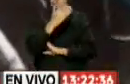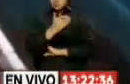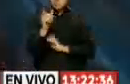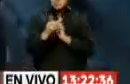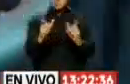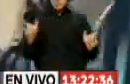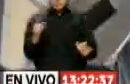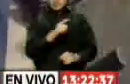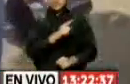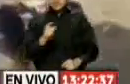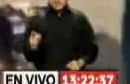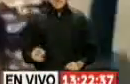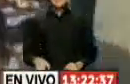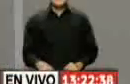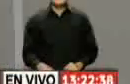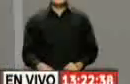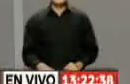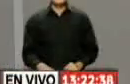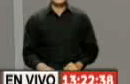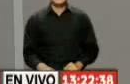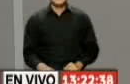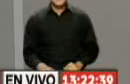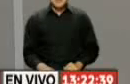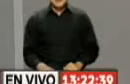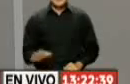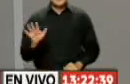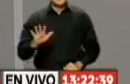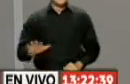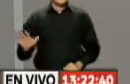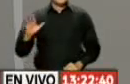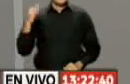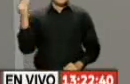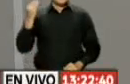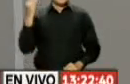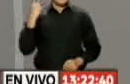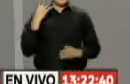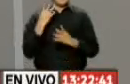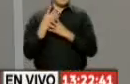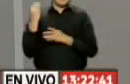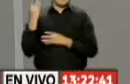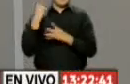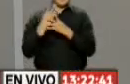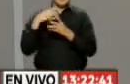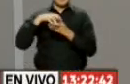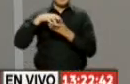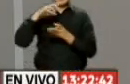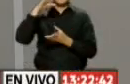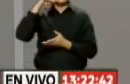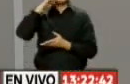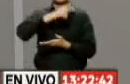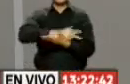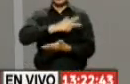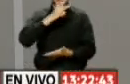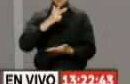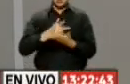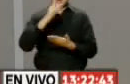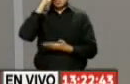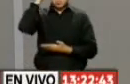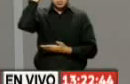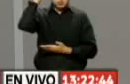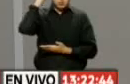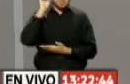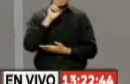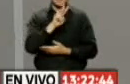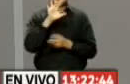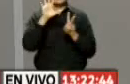Reyes Cruzati, Telediario. En el Centro de Adolescentes Infractores de Riobamba, en la provincia de Chimborazo, 27 jóvenes recibieron